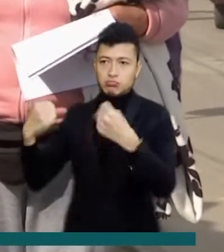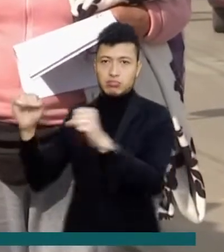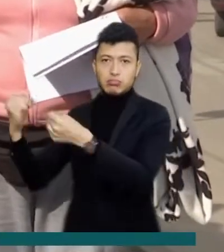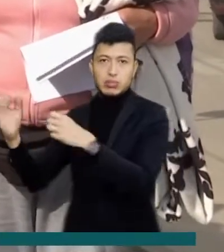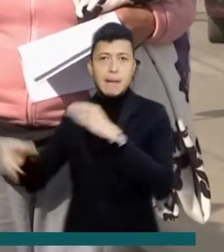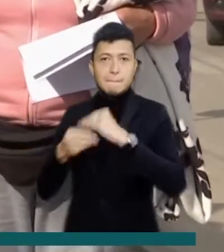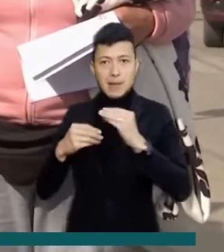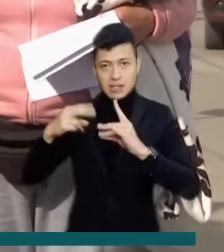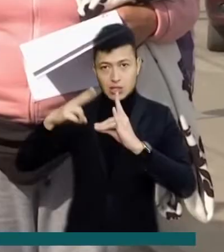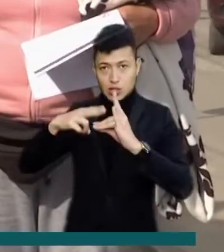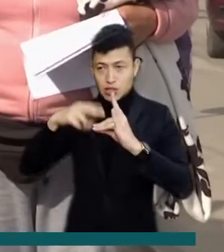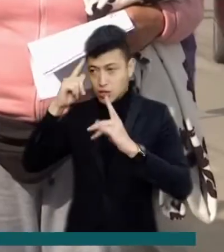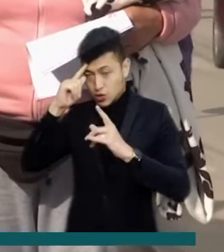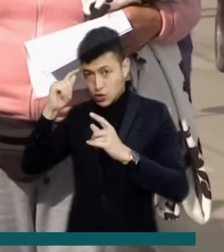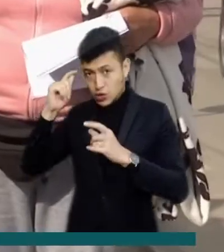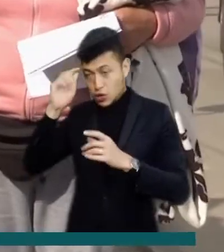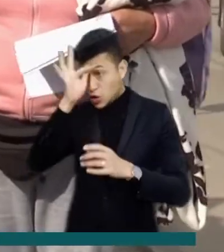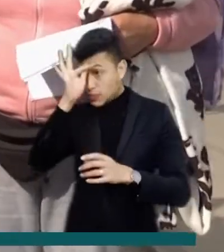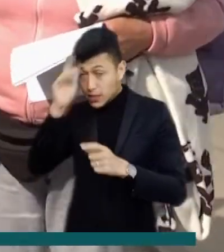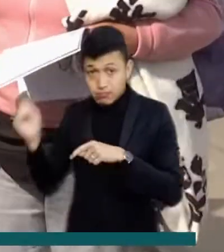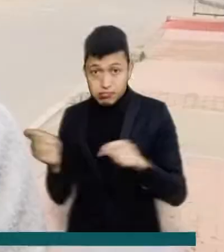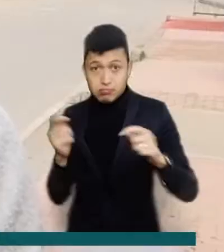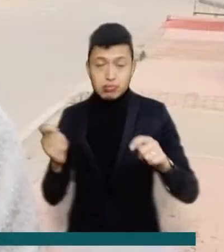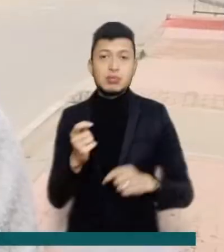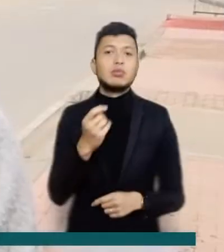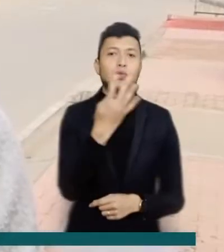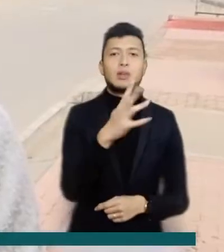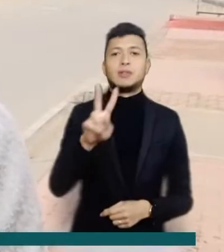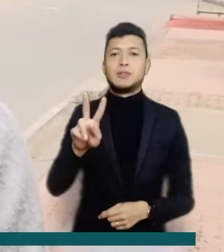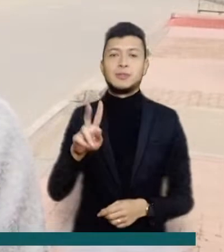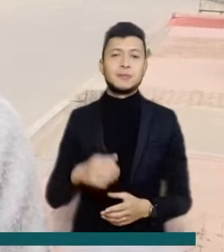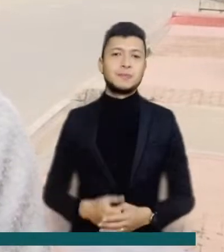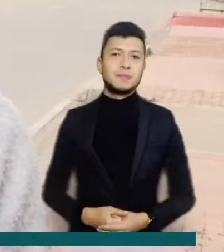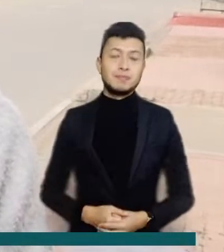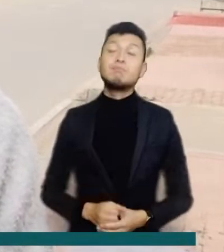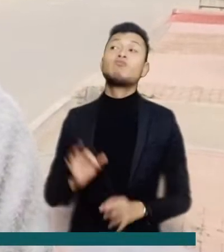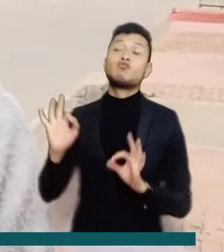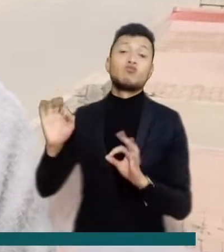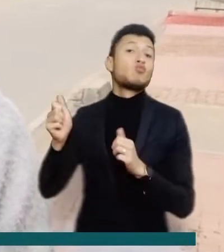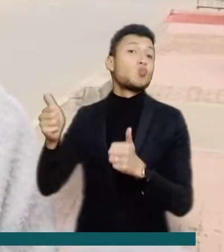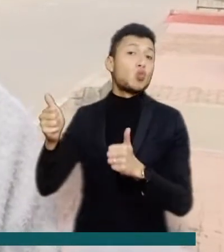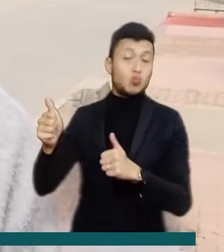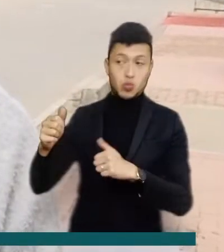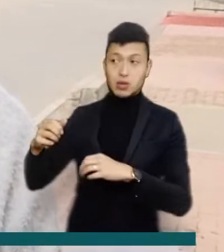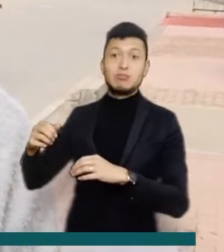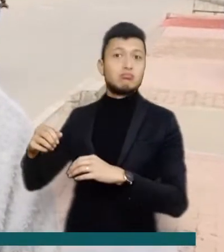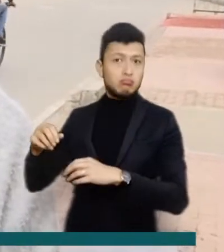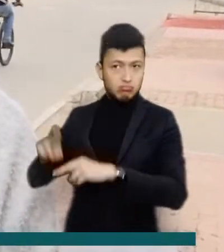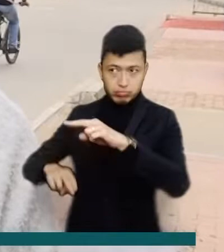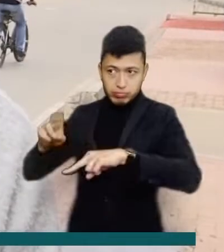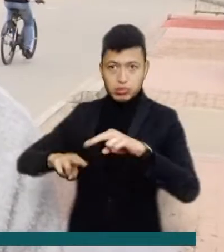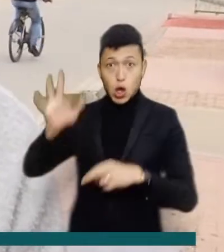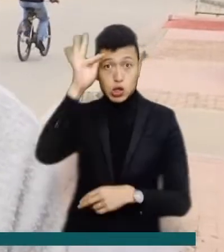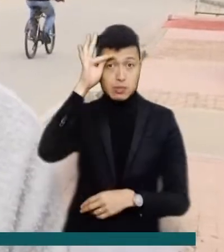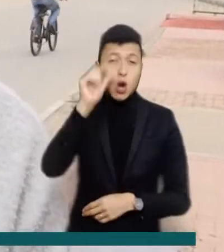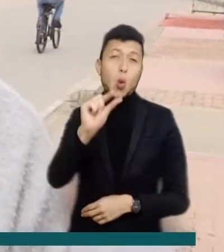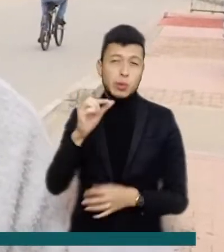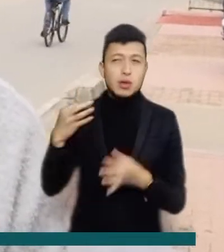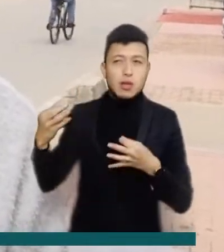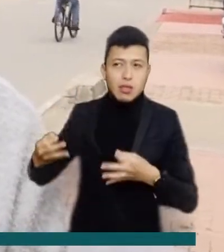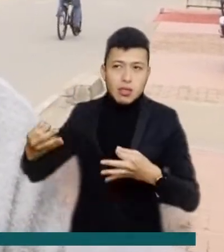hospitalización cuente con 62 camas. Uy, no, muy buena la obra que están haciendo ahorita en el hospital. Sí ha estado